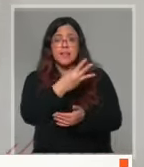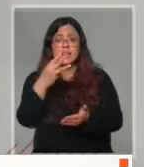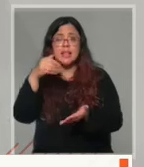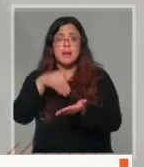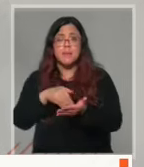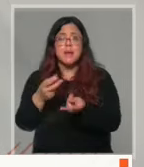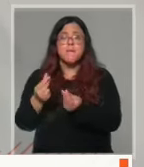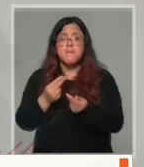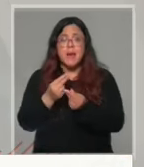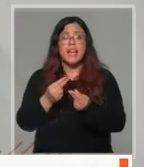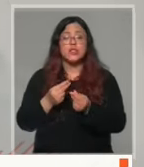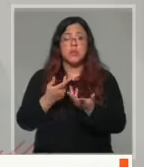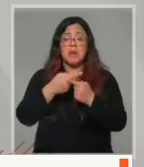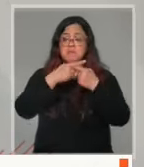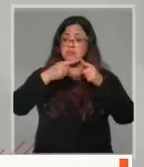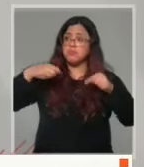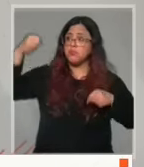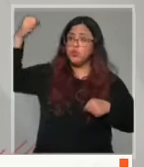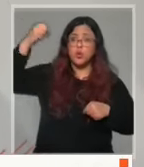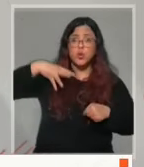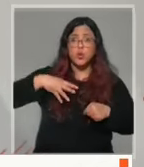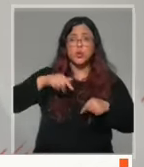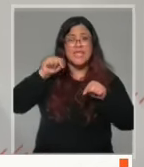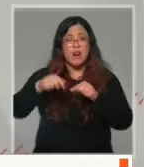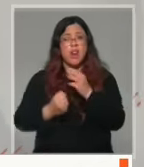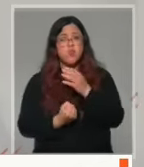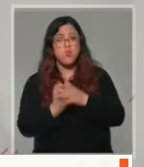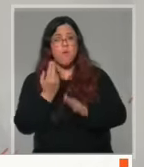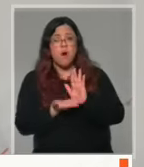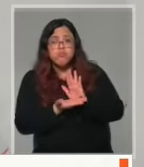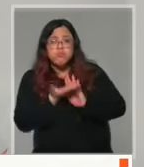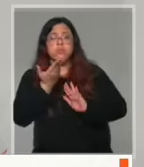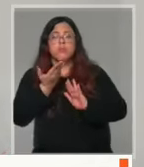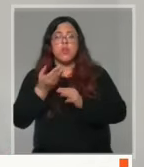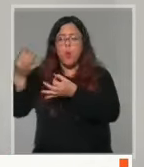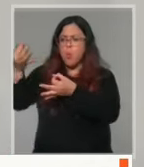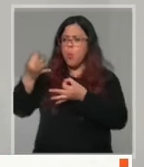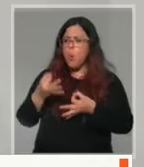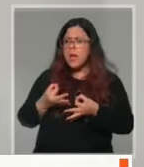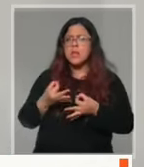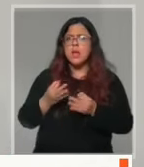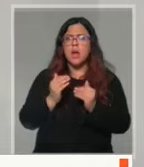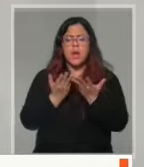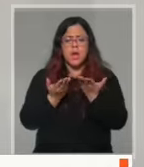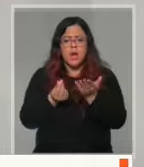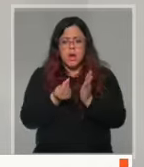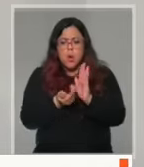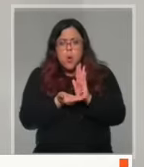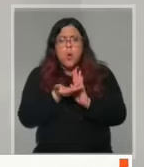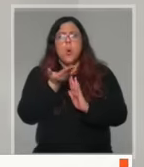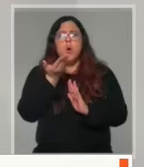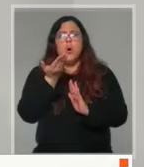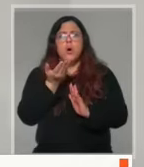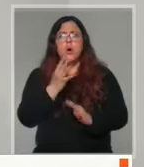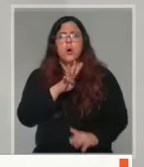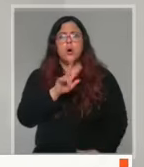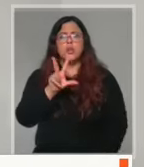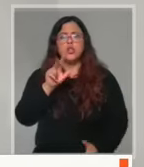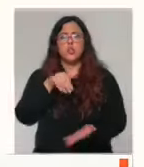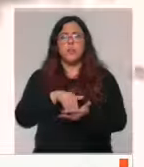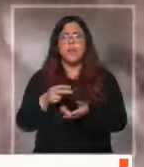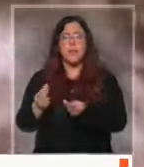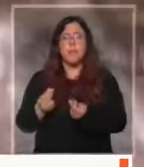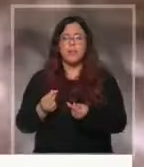mil pesos por el consumo eléctrico, con este nuevo aumento la cuenta podría alcanzar e incluso superar los 48 mil